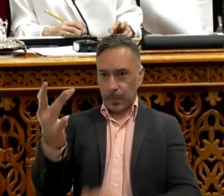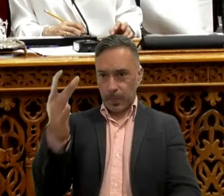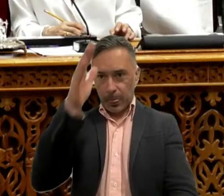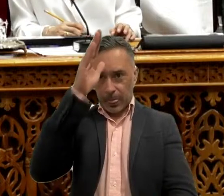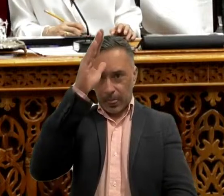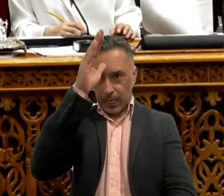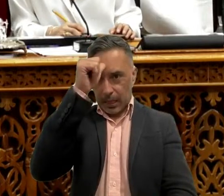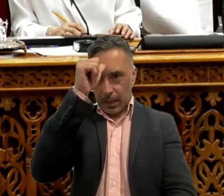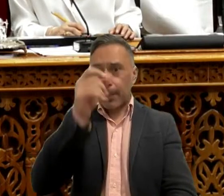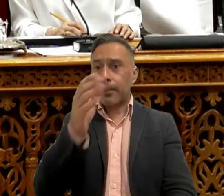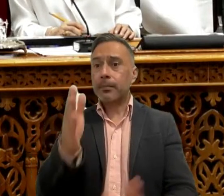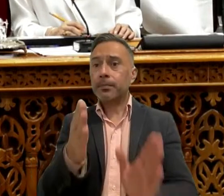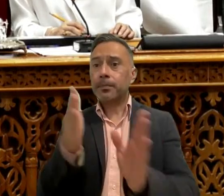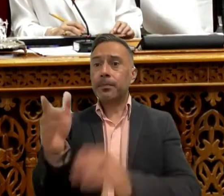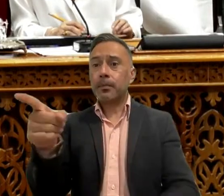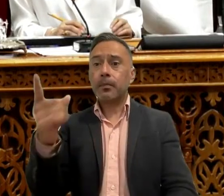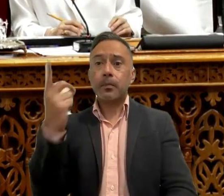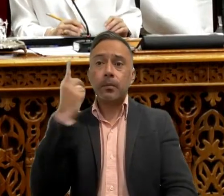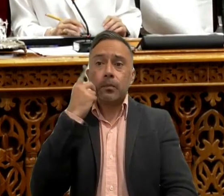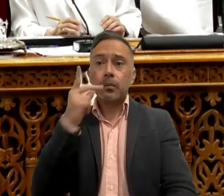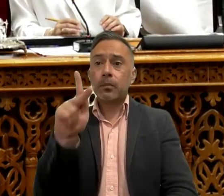Diputado Pablo.